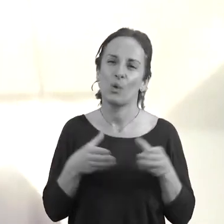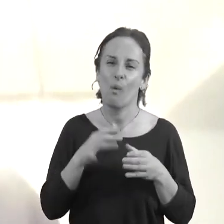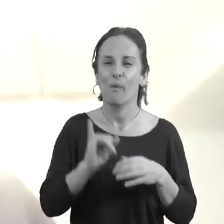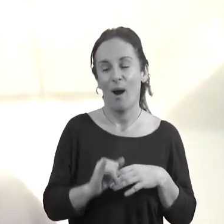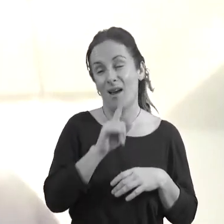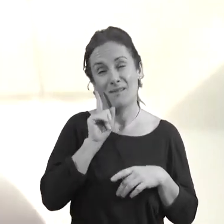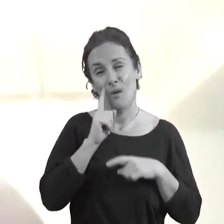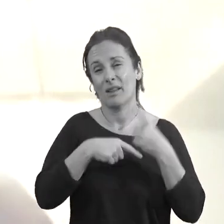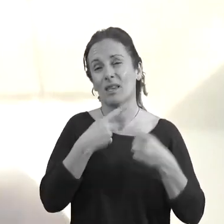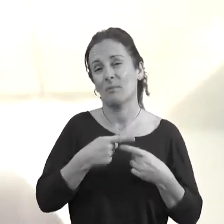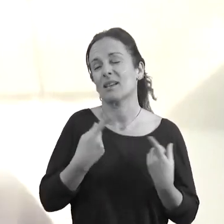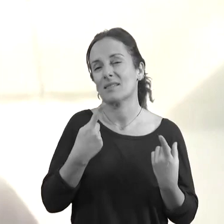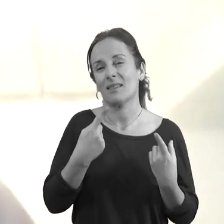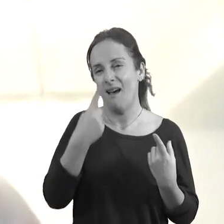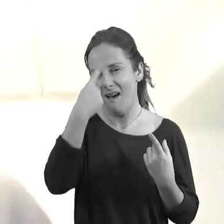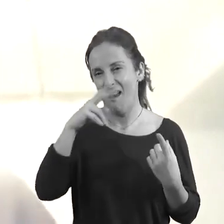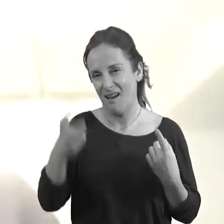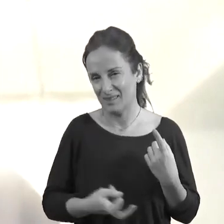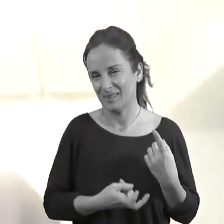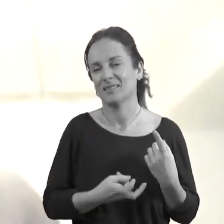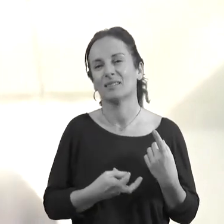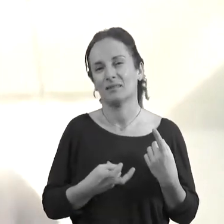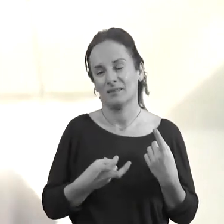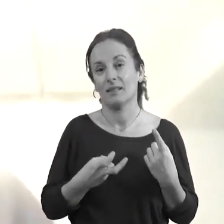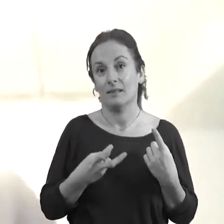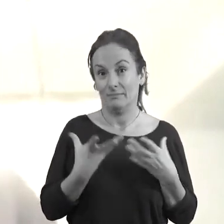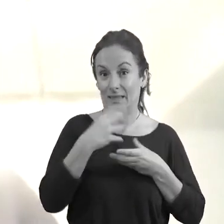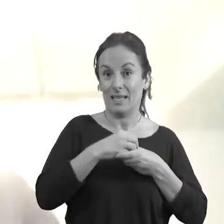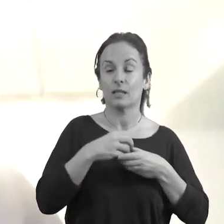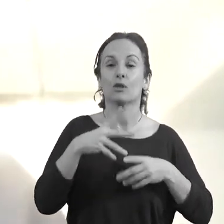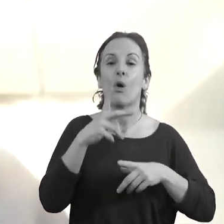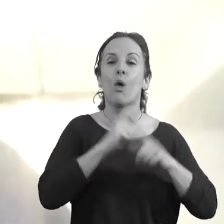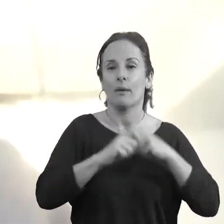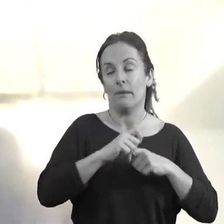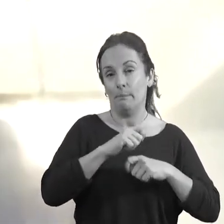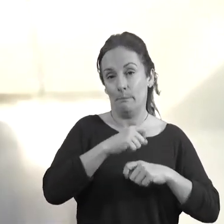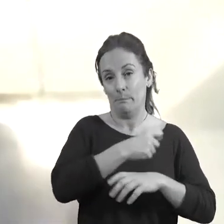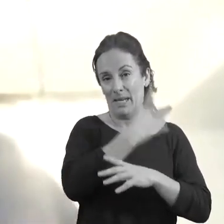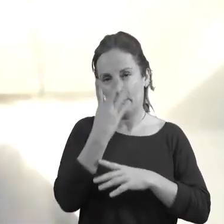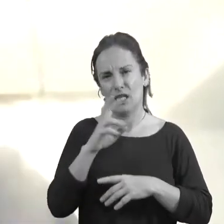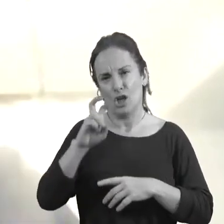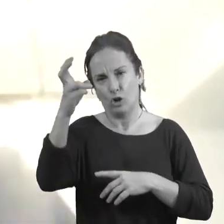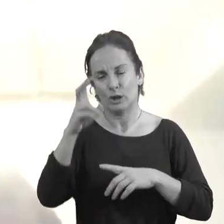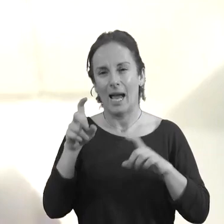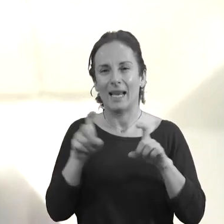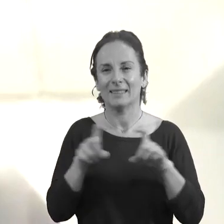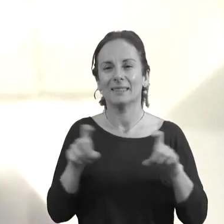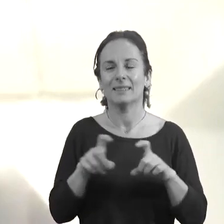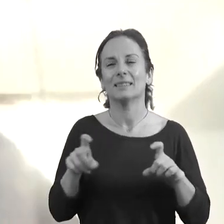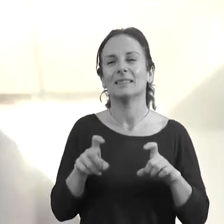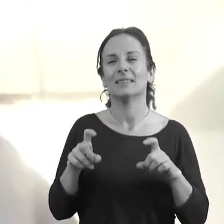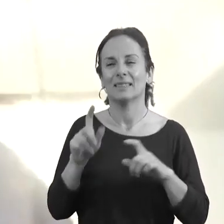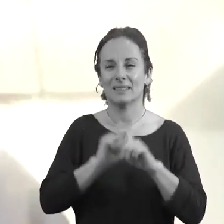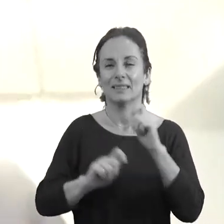diversidad familiar desde Benamix y coorganizado con ELA Global Community, con otra entidad, en la que sí que hacemos encuentros, ¿no? Ahora mismo somos 12,